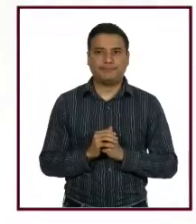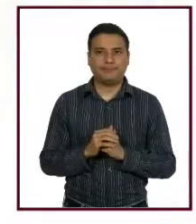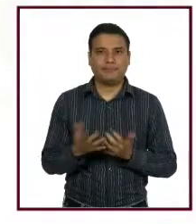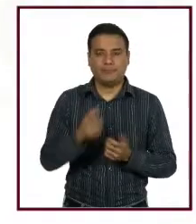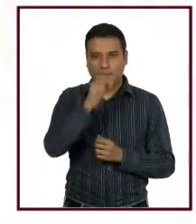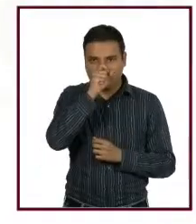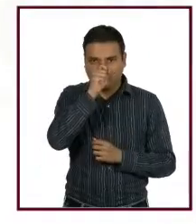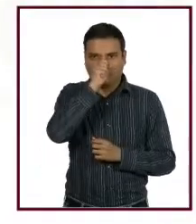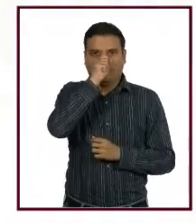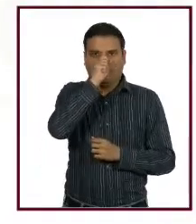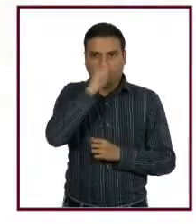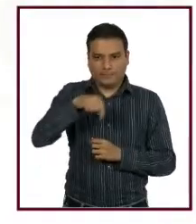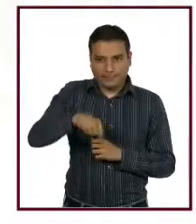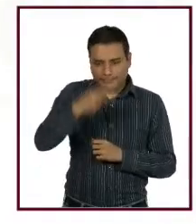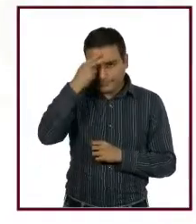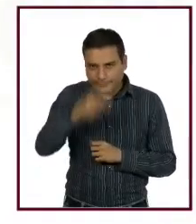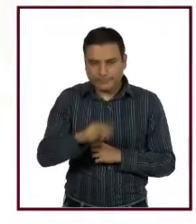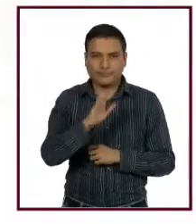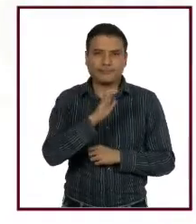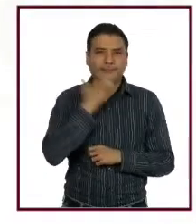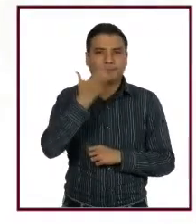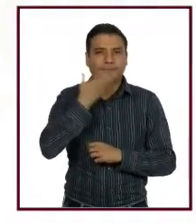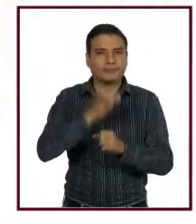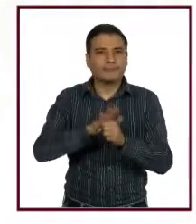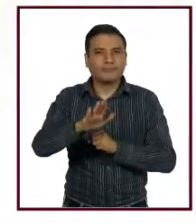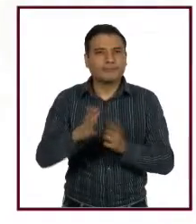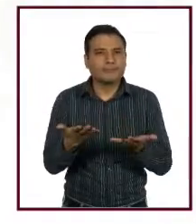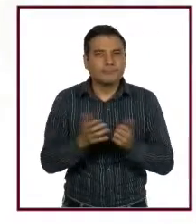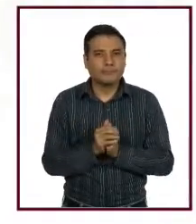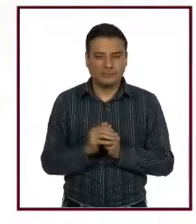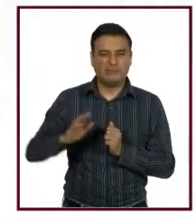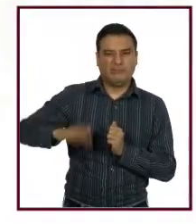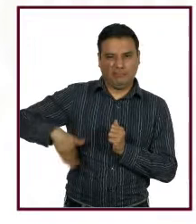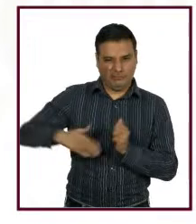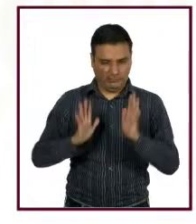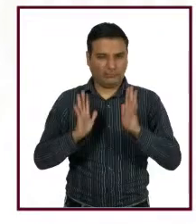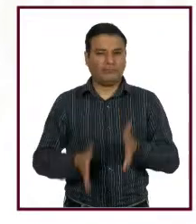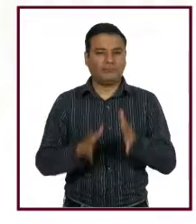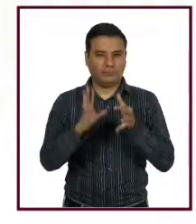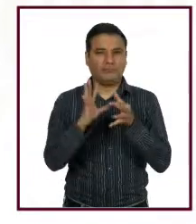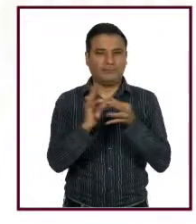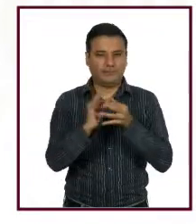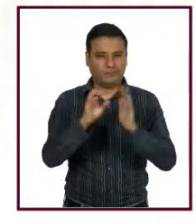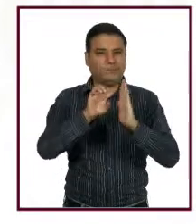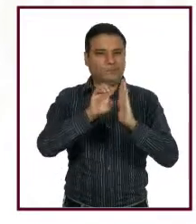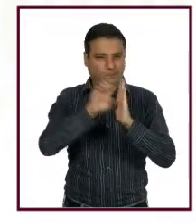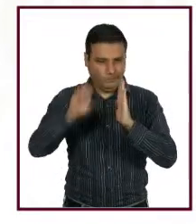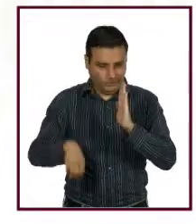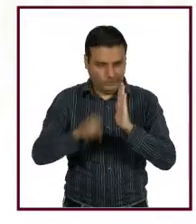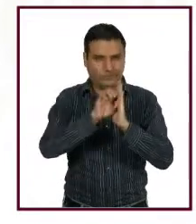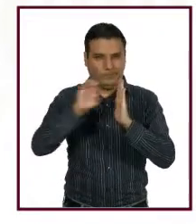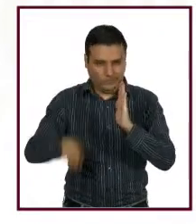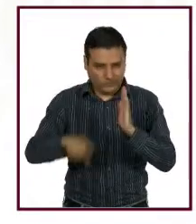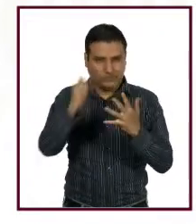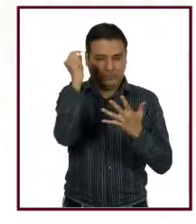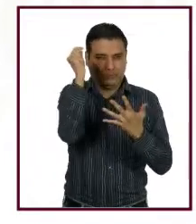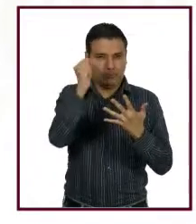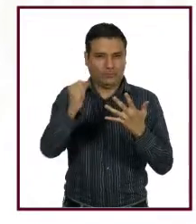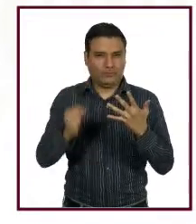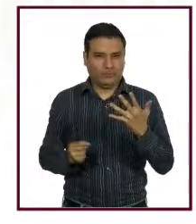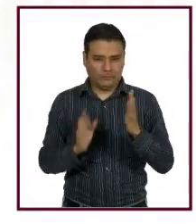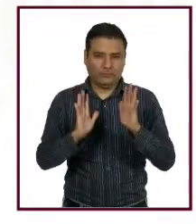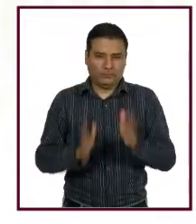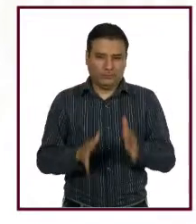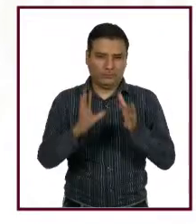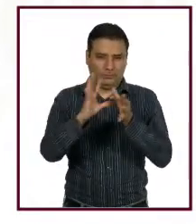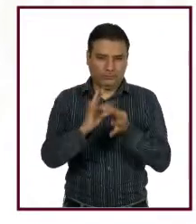inhalables que se consumen en México. Ya vimos varios ejemplos, ya vimos los primeros cajones donde entran este